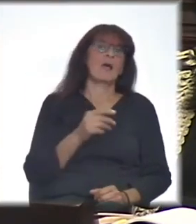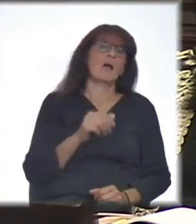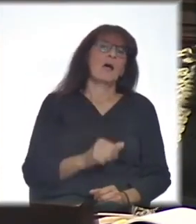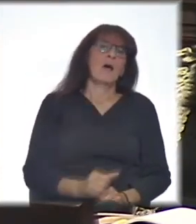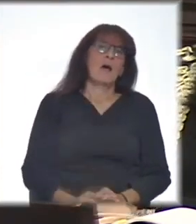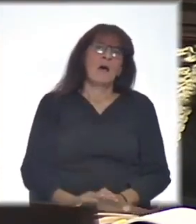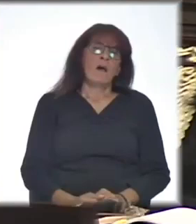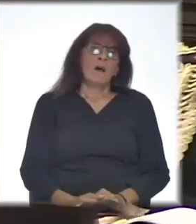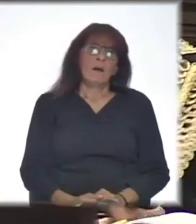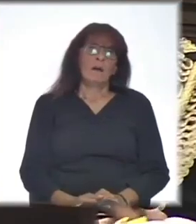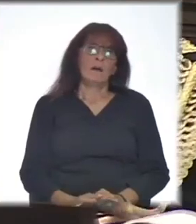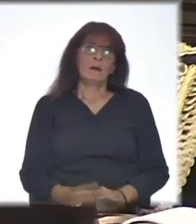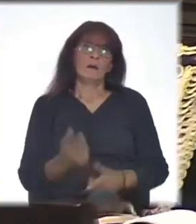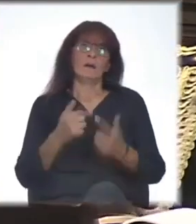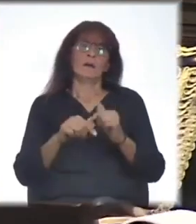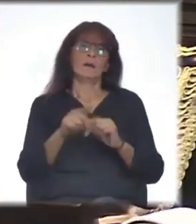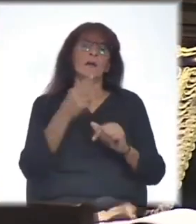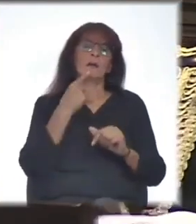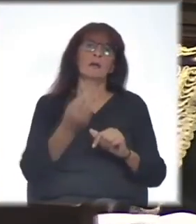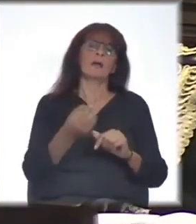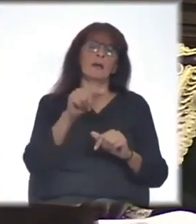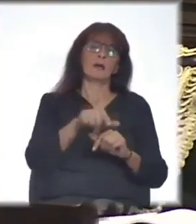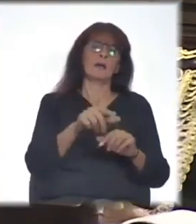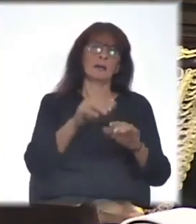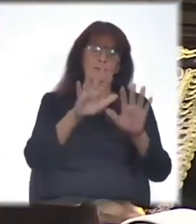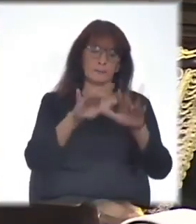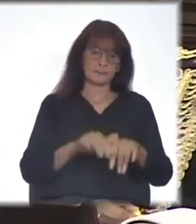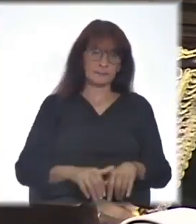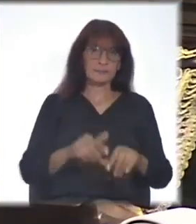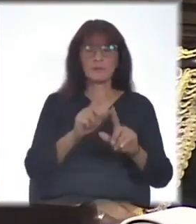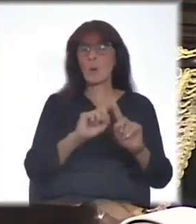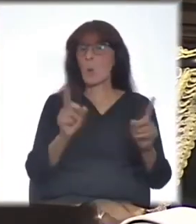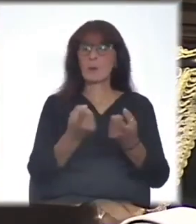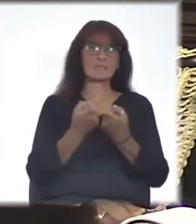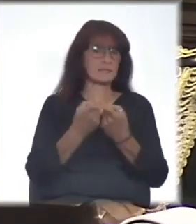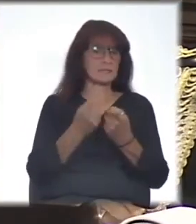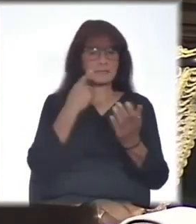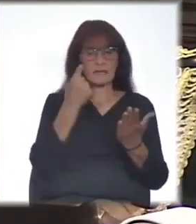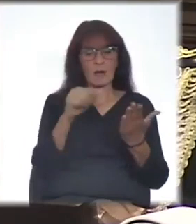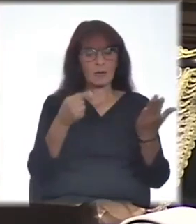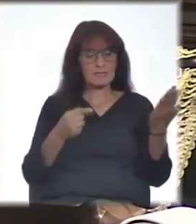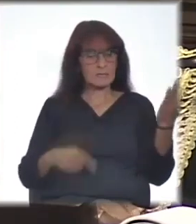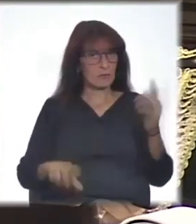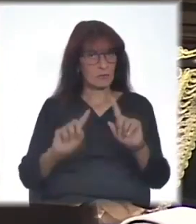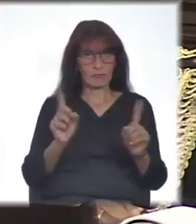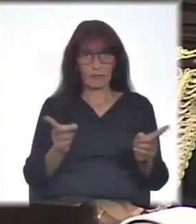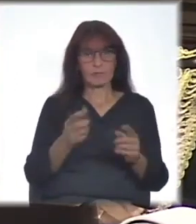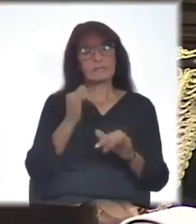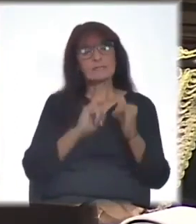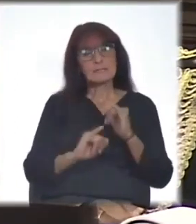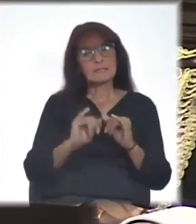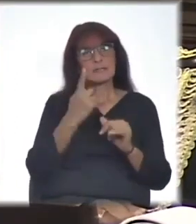autodesignados. La Carta Magna era sabia y justa, no necesitaba corrección. Sí es